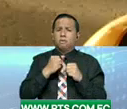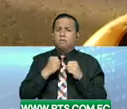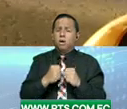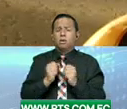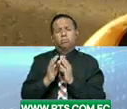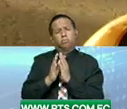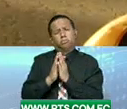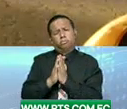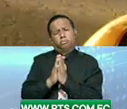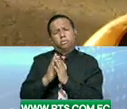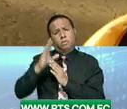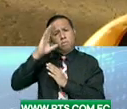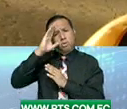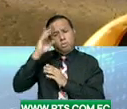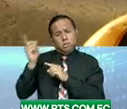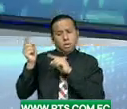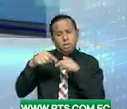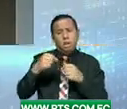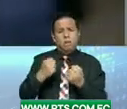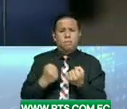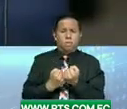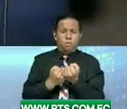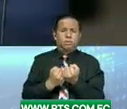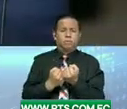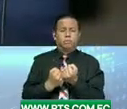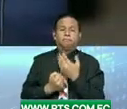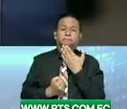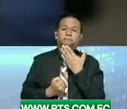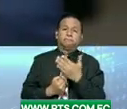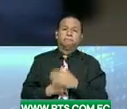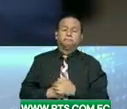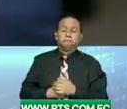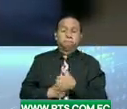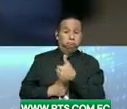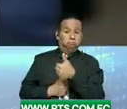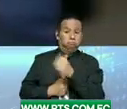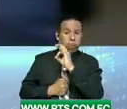resguardo en este sector de la ciudad. Adelante, Adriana, buenas noches. Ok, Charlie, gracias por ese reporte. El...